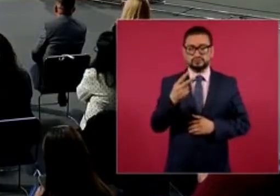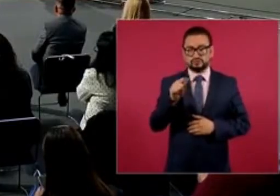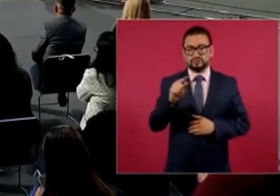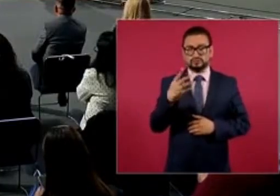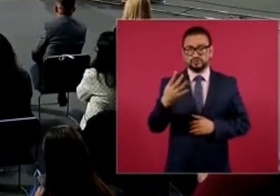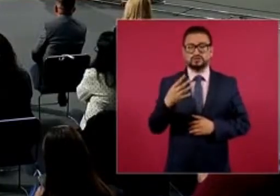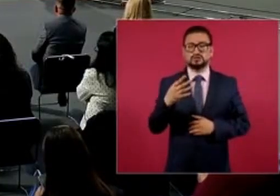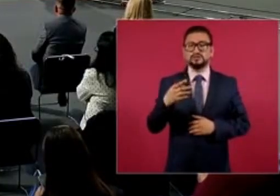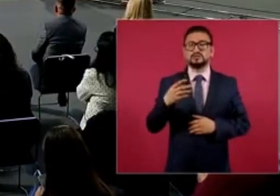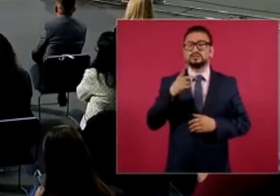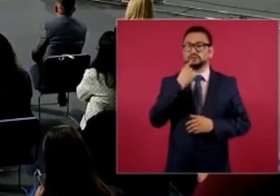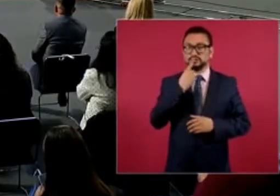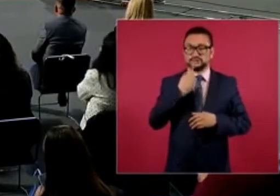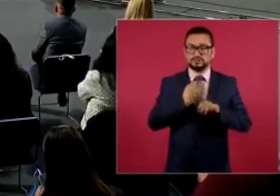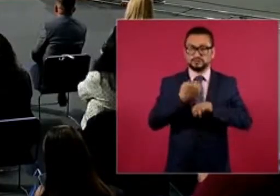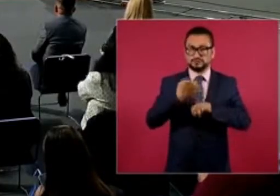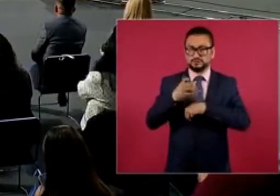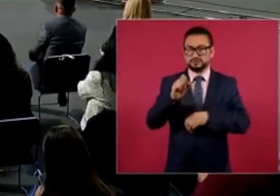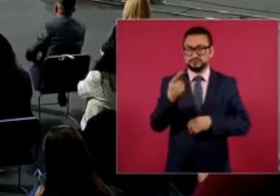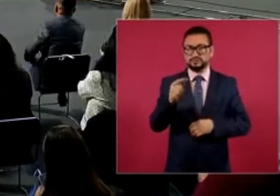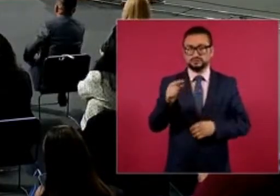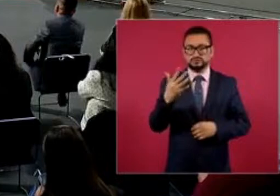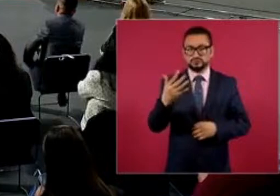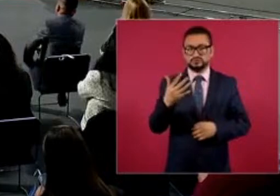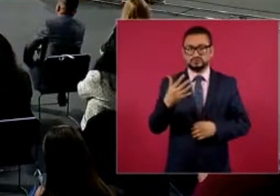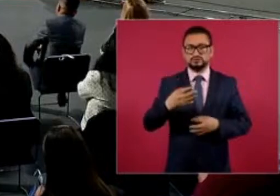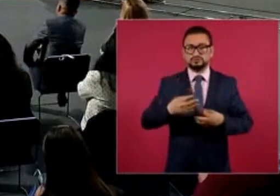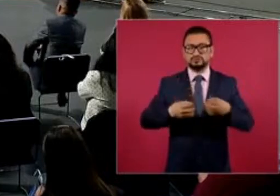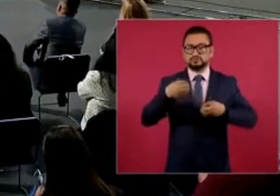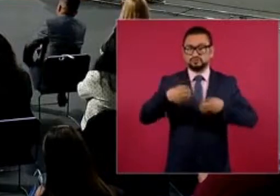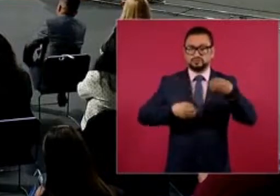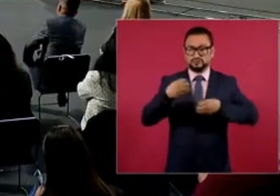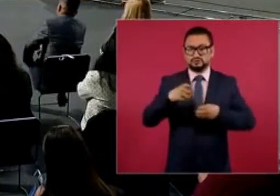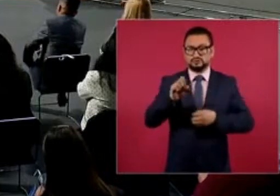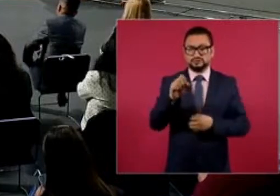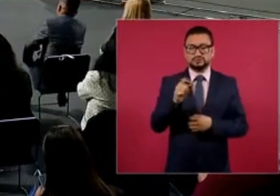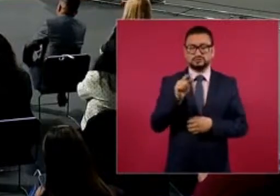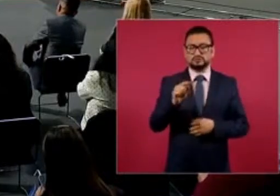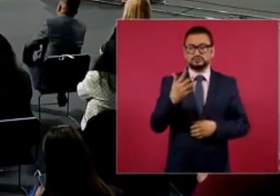Policía Estatal 61.5, Jueces 60.5,